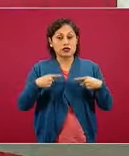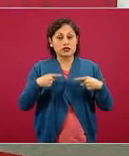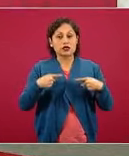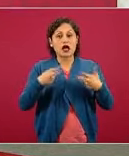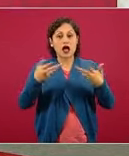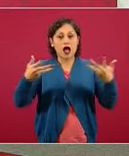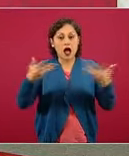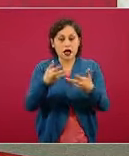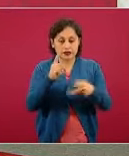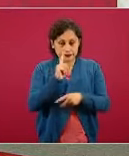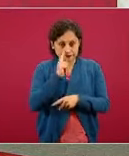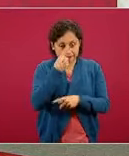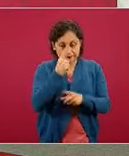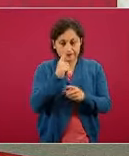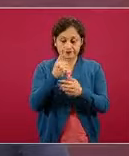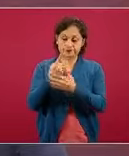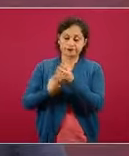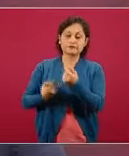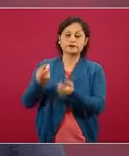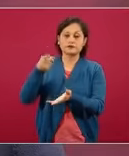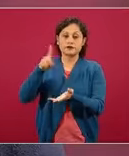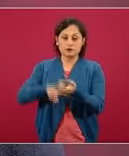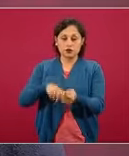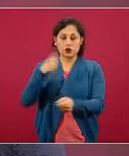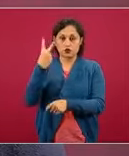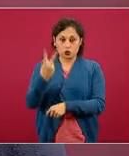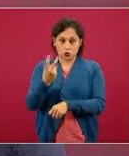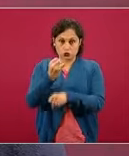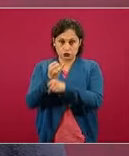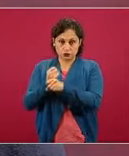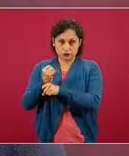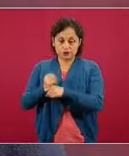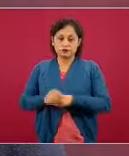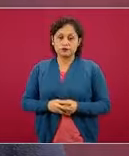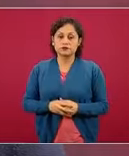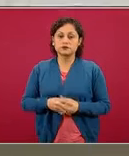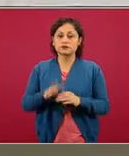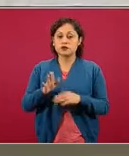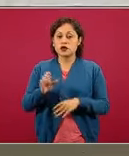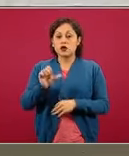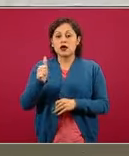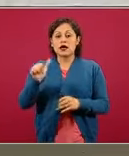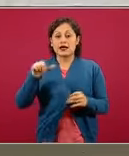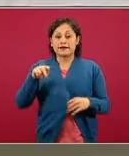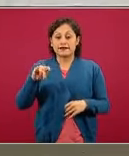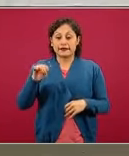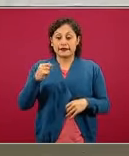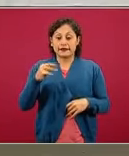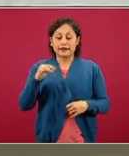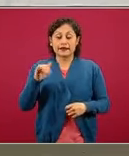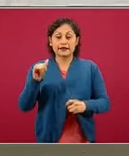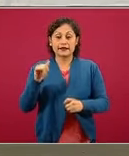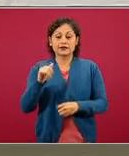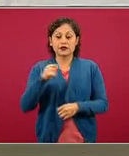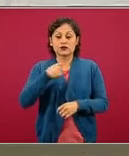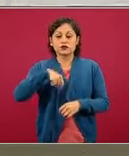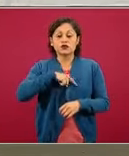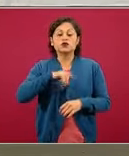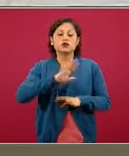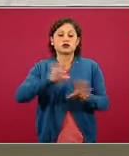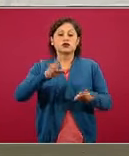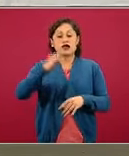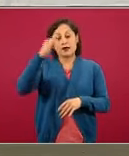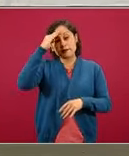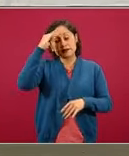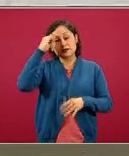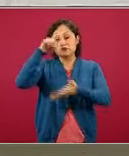momento identificar ambos virus. Las pruebas antigénicas, las que sí estamos ya pensando en adquirir son aquellas que